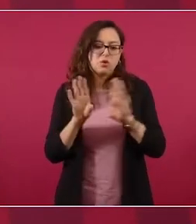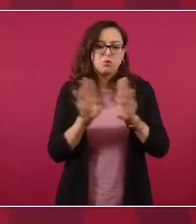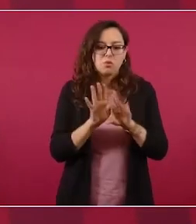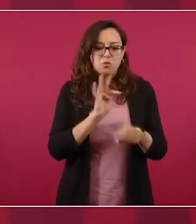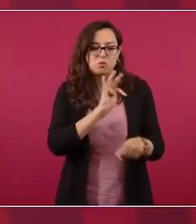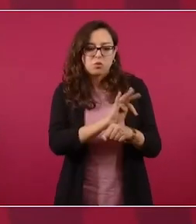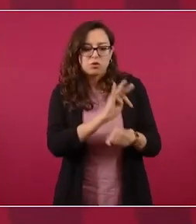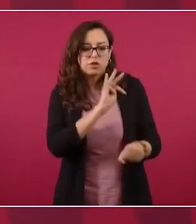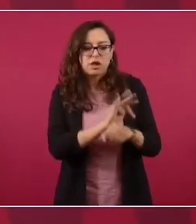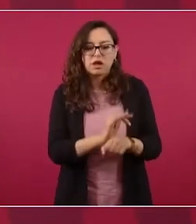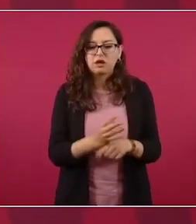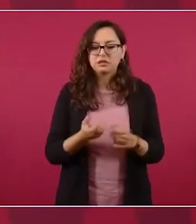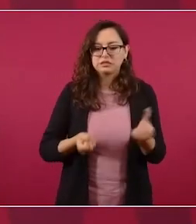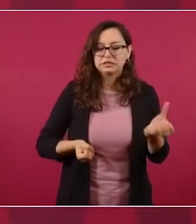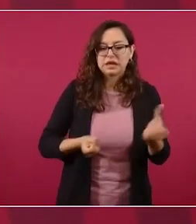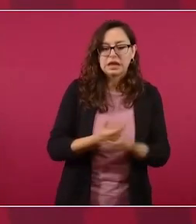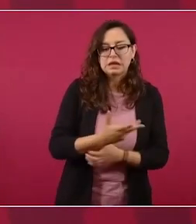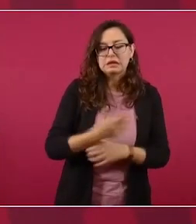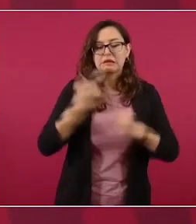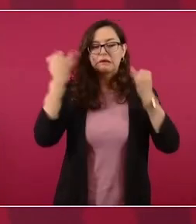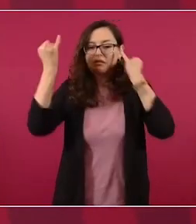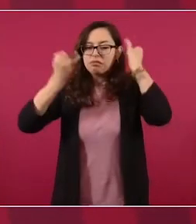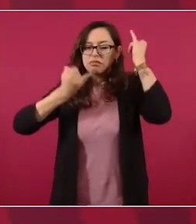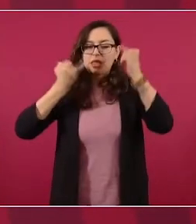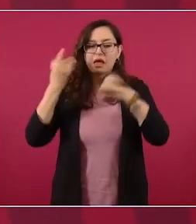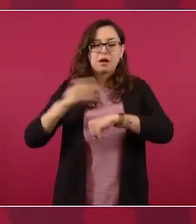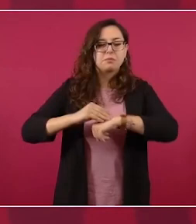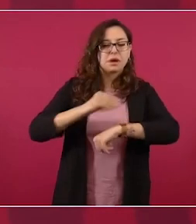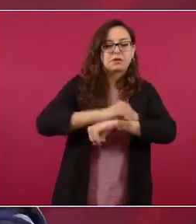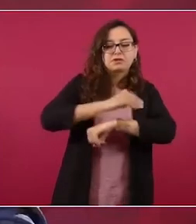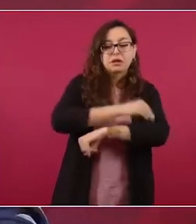o porque se integró mal la averiguación,